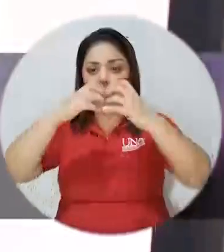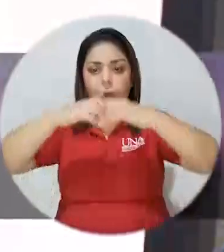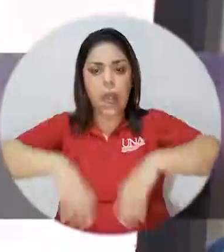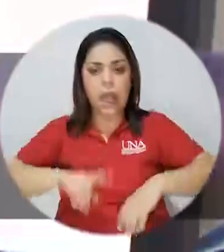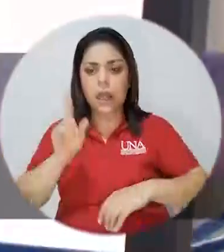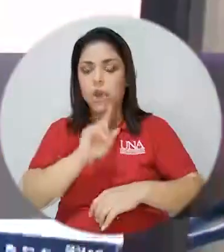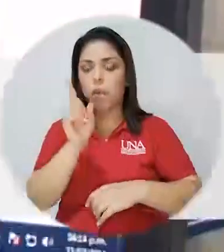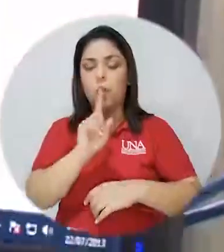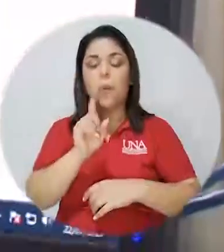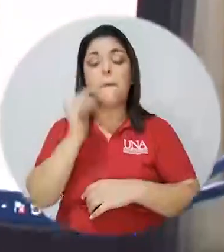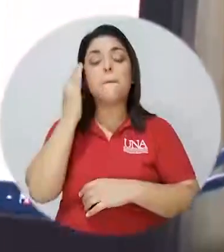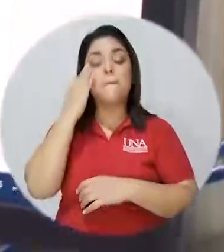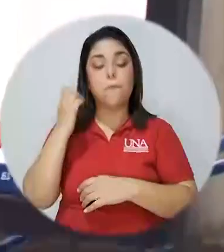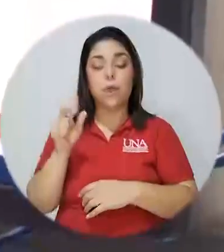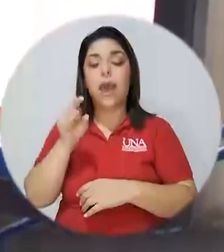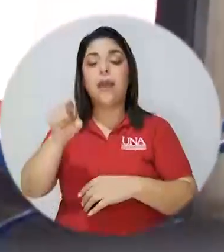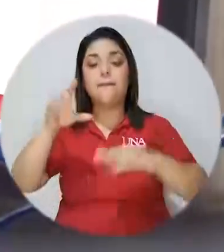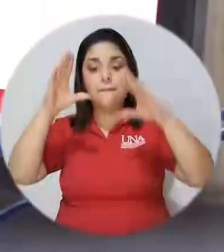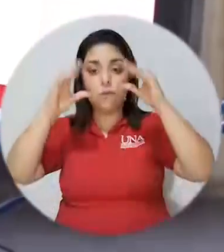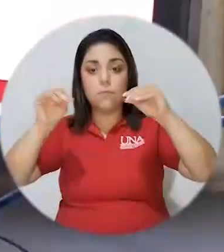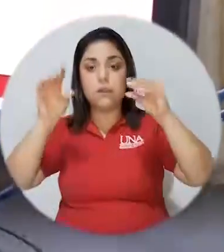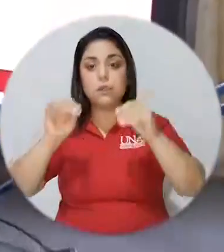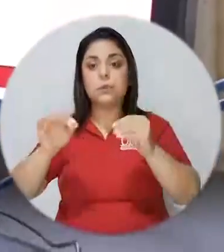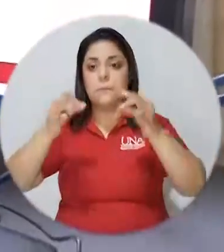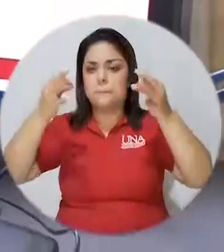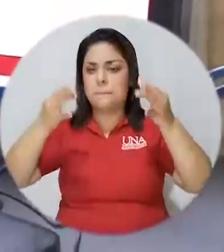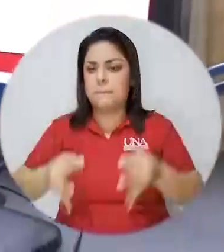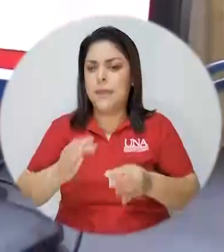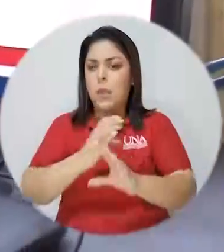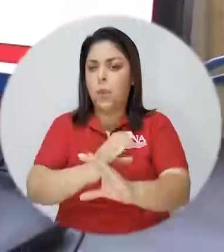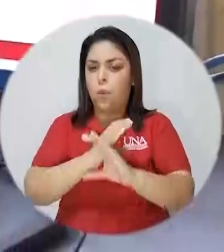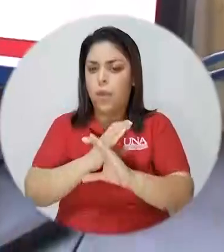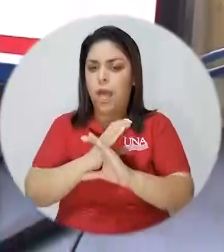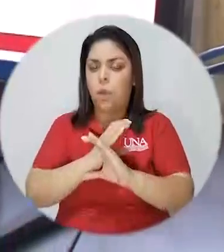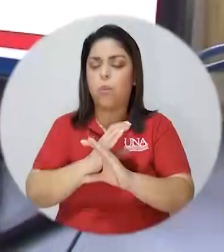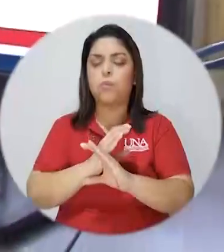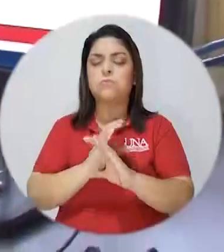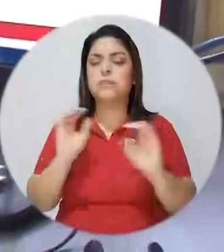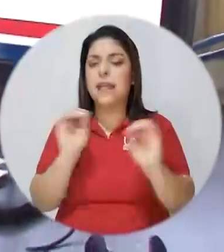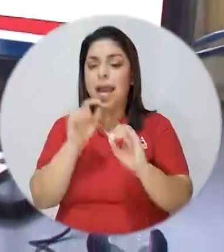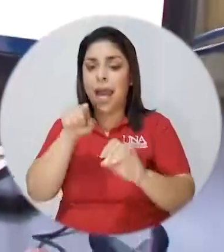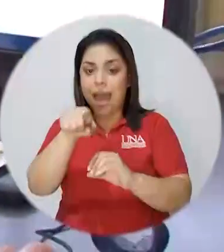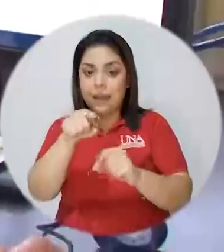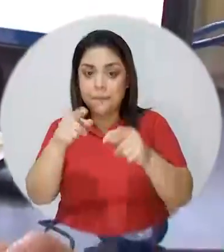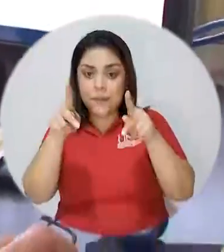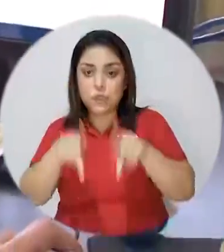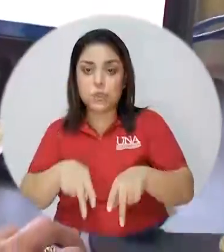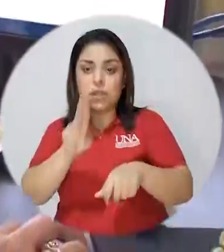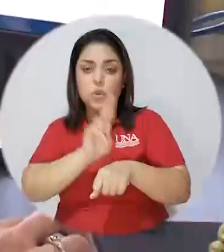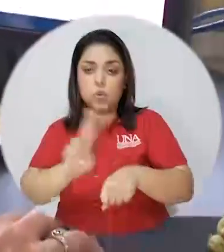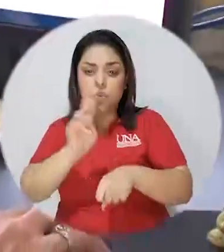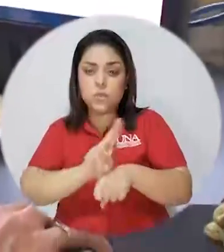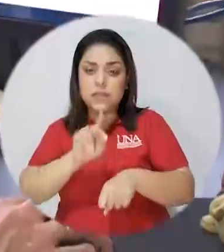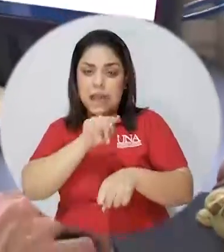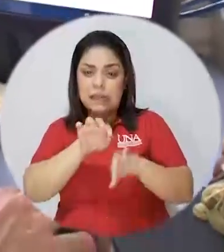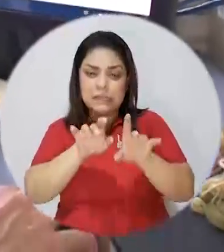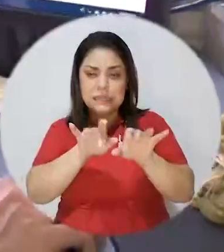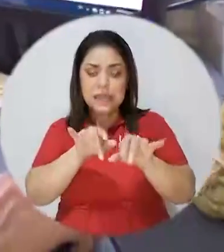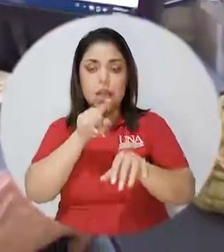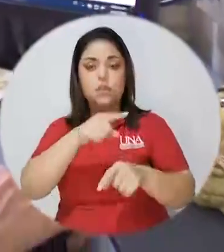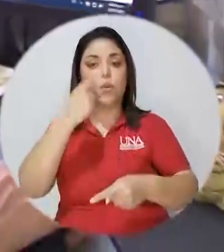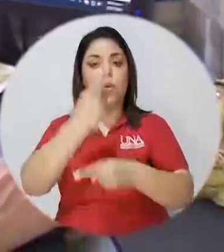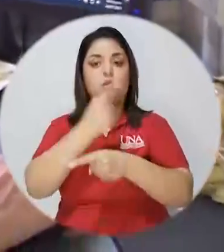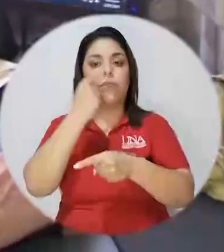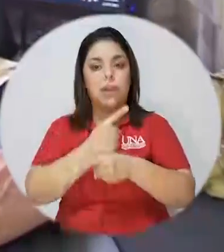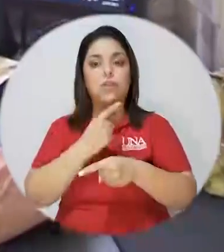los datos que estén allí estén de forma íntegra, que todo lo que esté sucediendo allí o todo lo que las personas utilicen